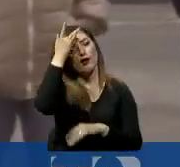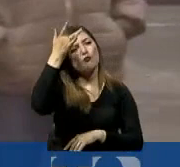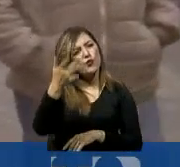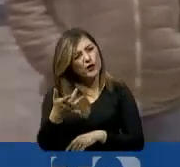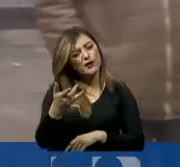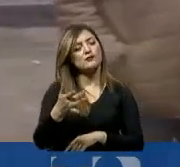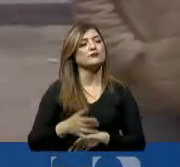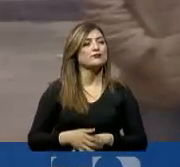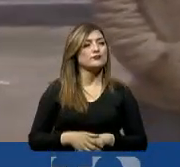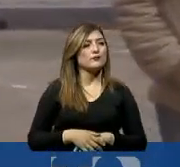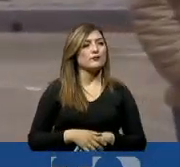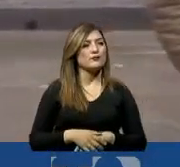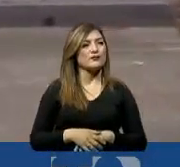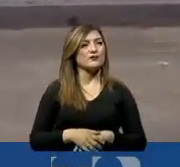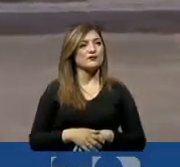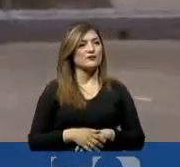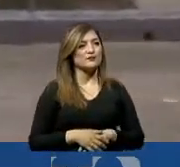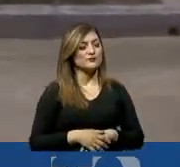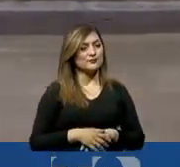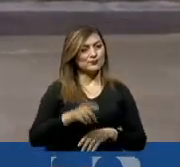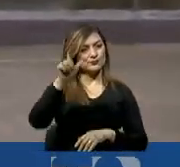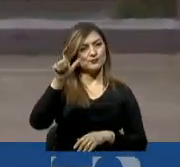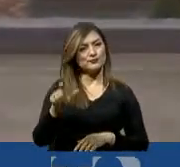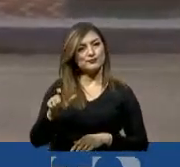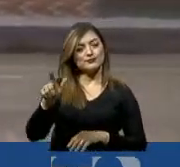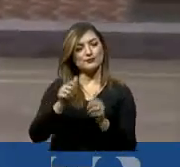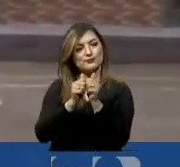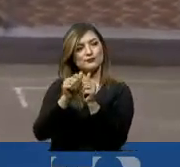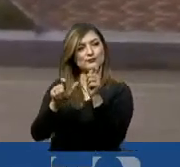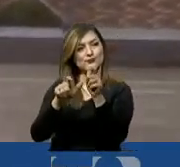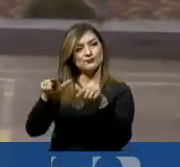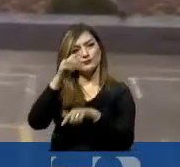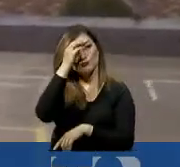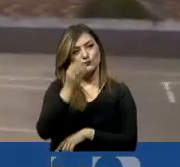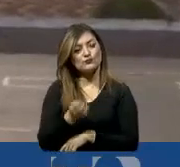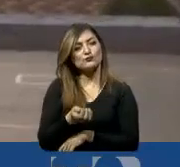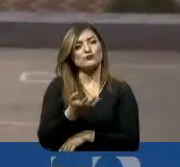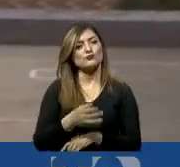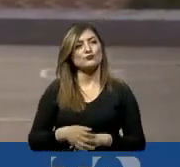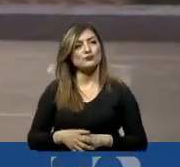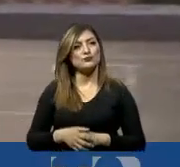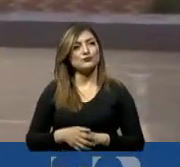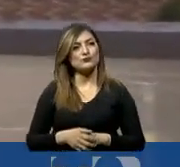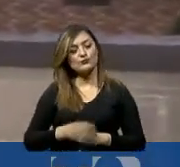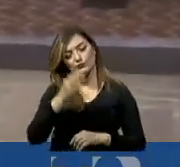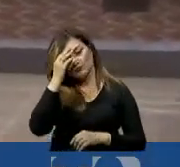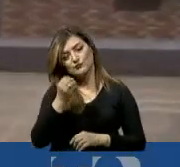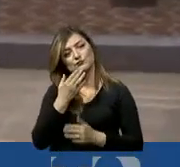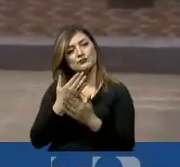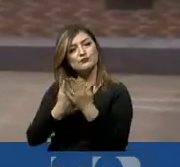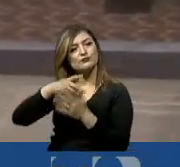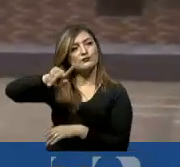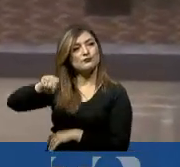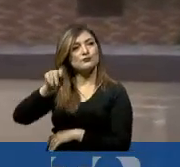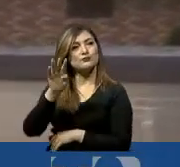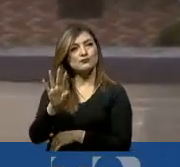están ocurriendo estos escándalos, estamos con uno de los moradores vecino de aquí del sector. Muy buenos días. Muy buenos días. Gracias a Teleamazonas por la oportunidad